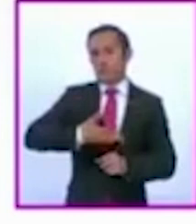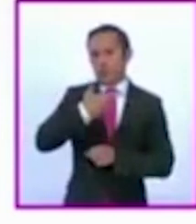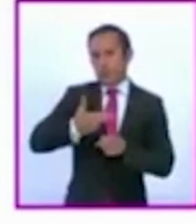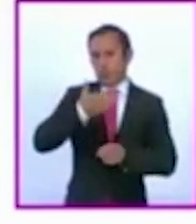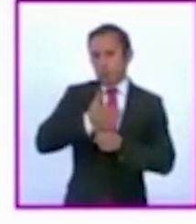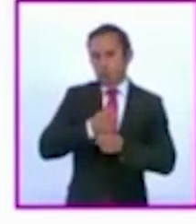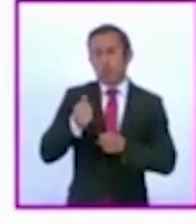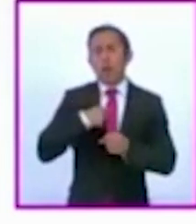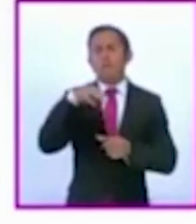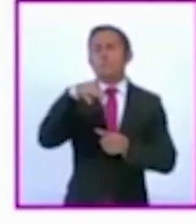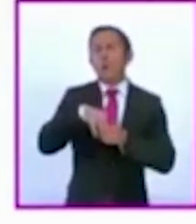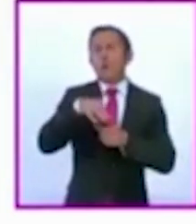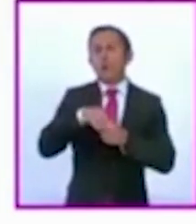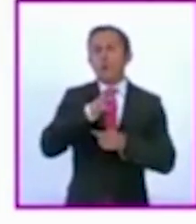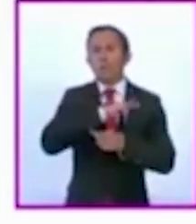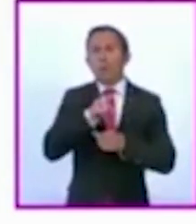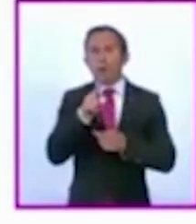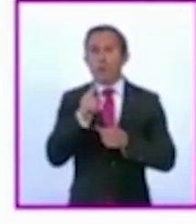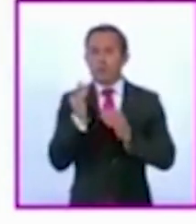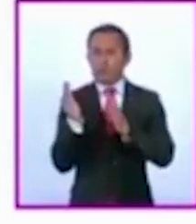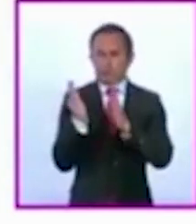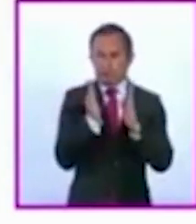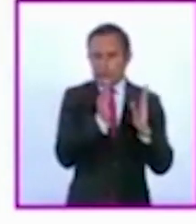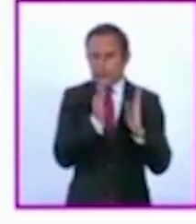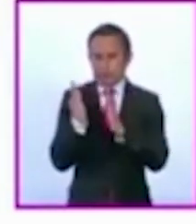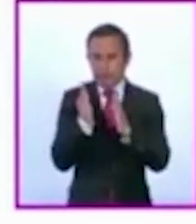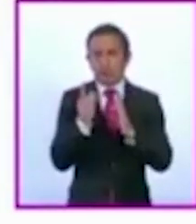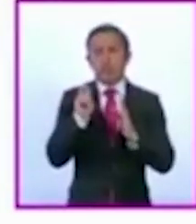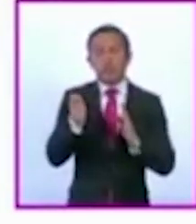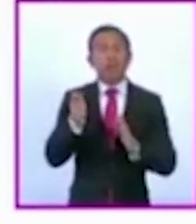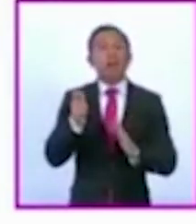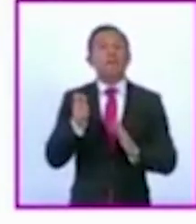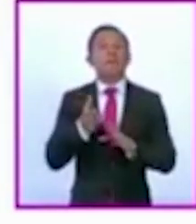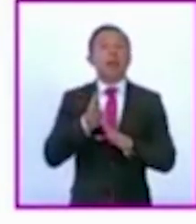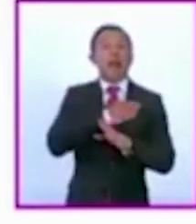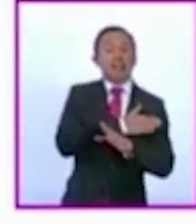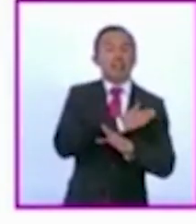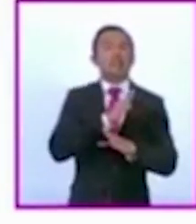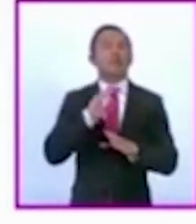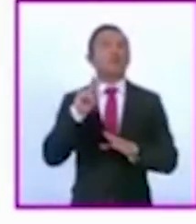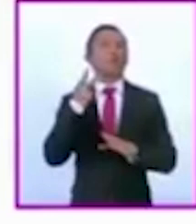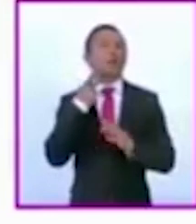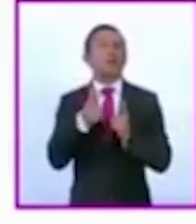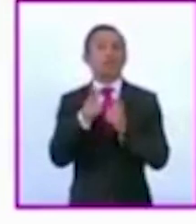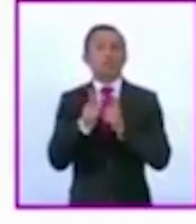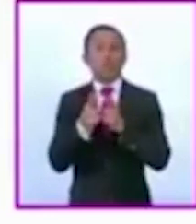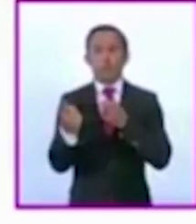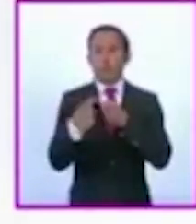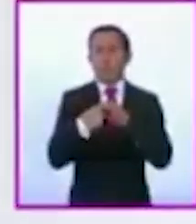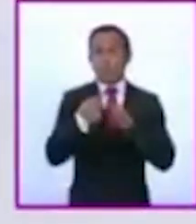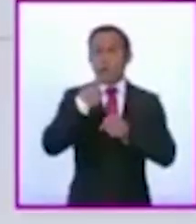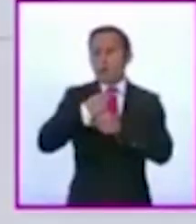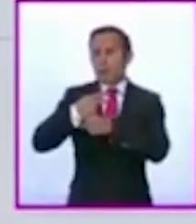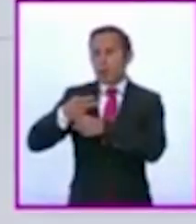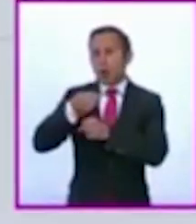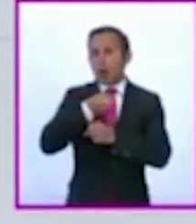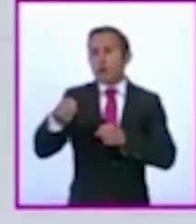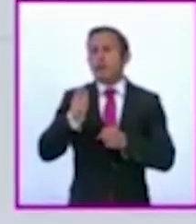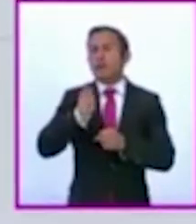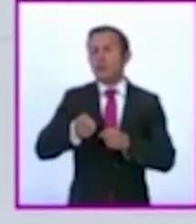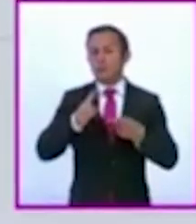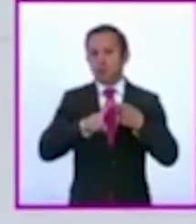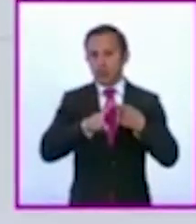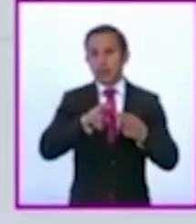estimados de votación en el orden del registro de los partidos que los postularon son los siguientes ricardo